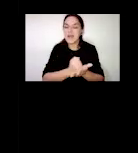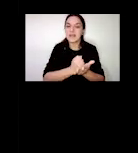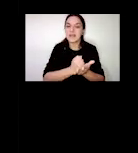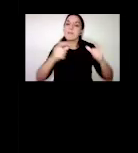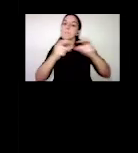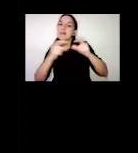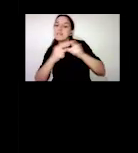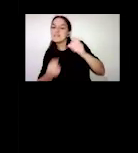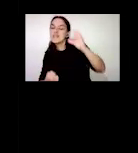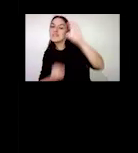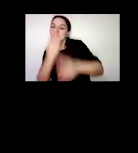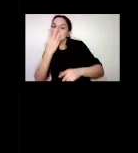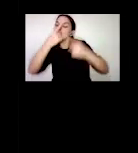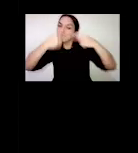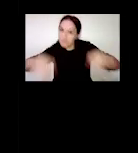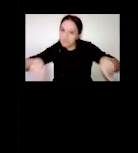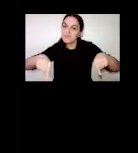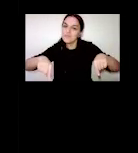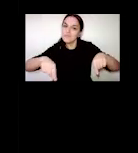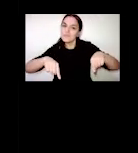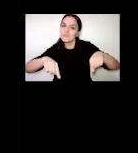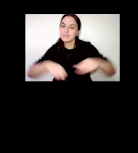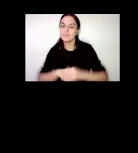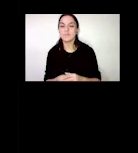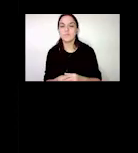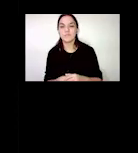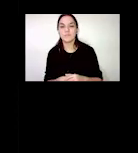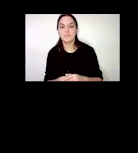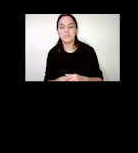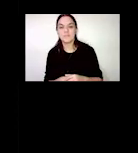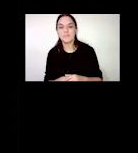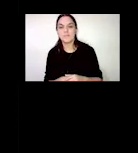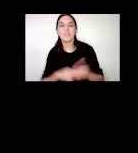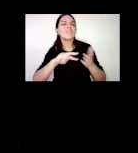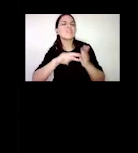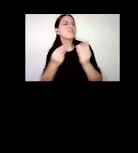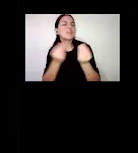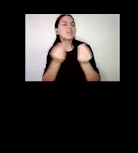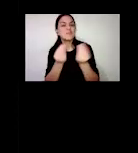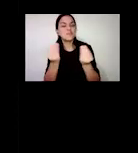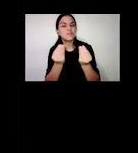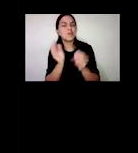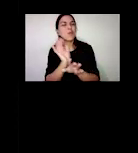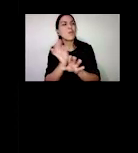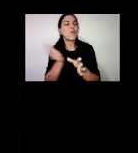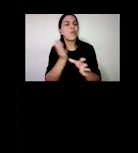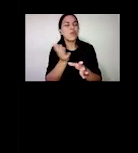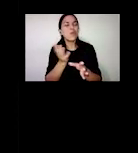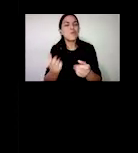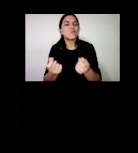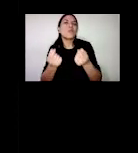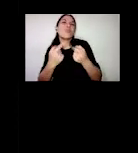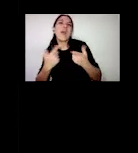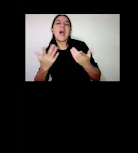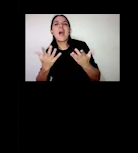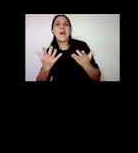invención, etcétera, y lo deja abierto, nos está como dando, digamos, unas pistas de